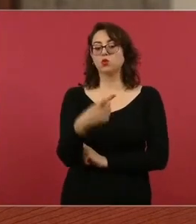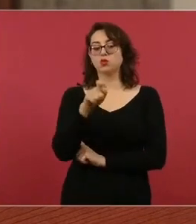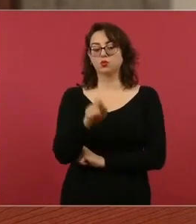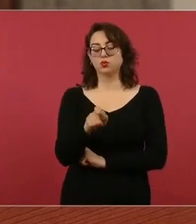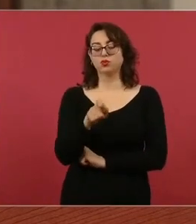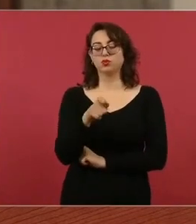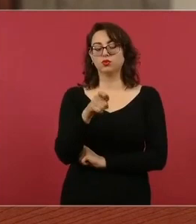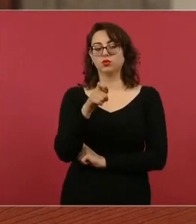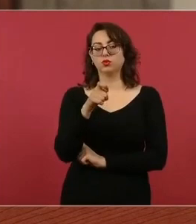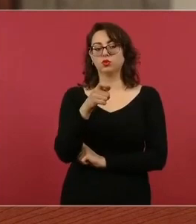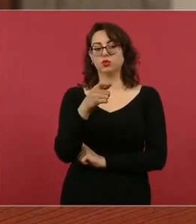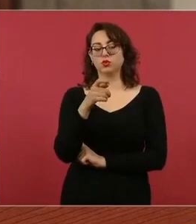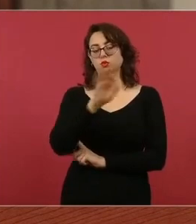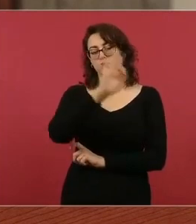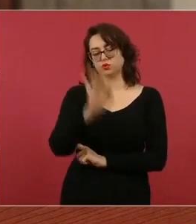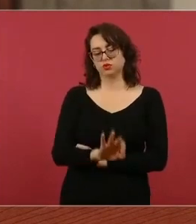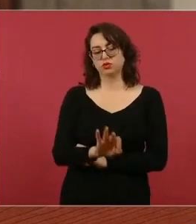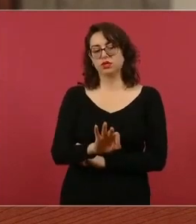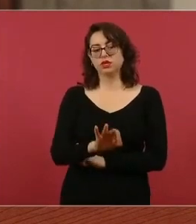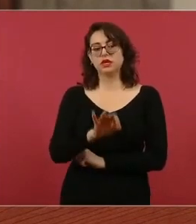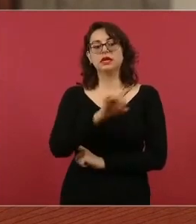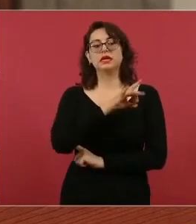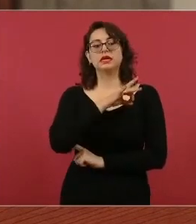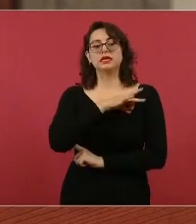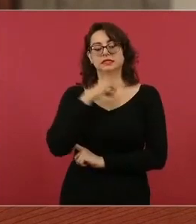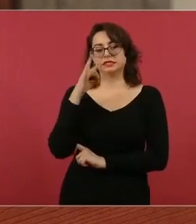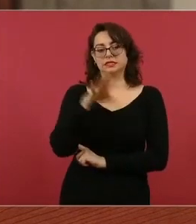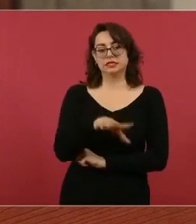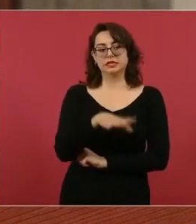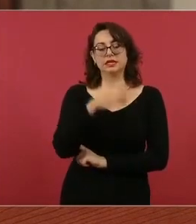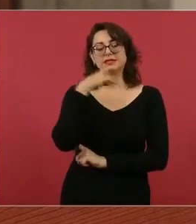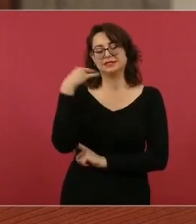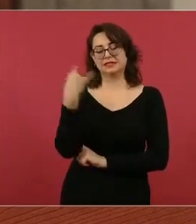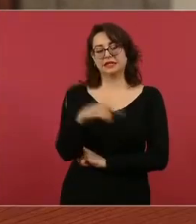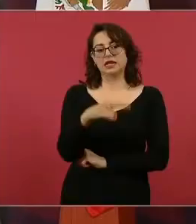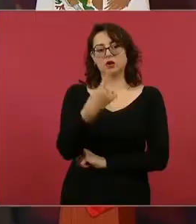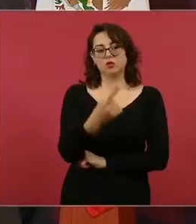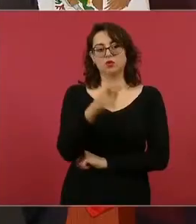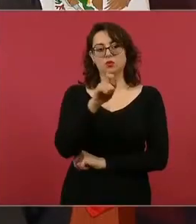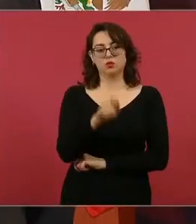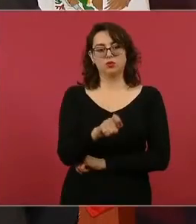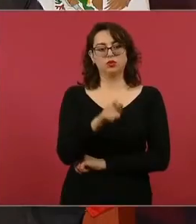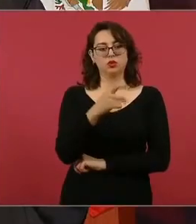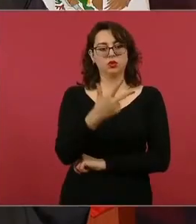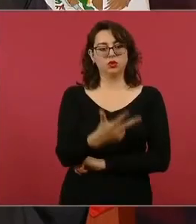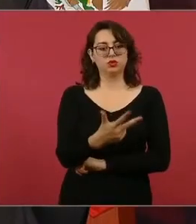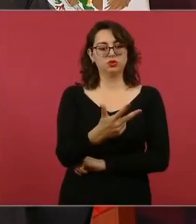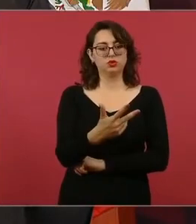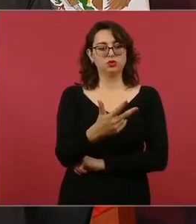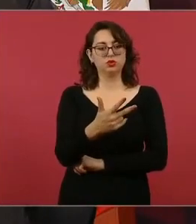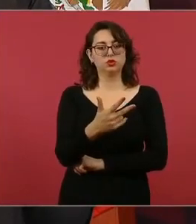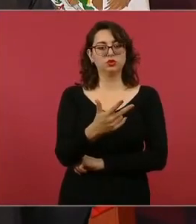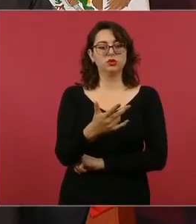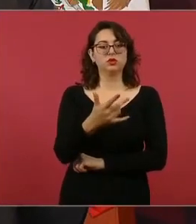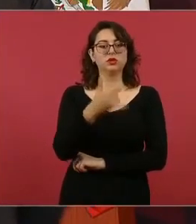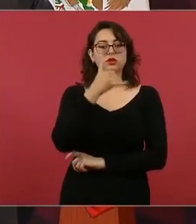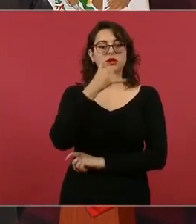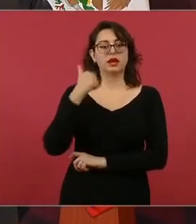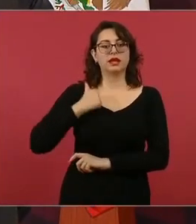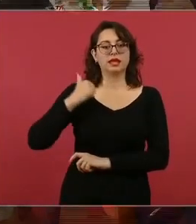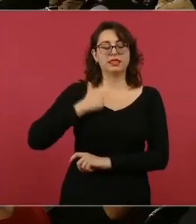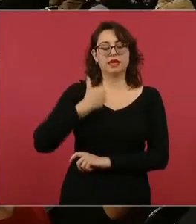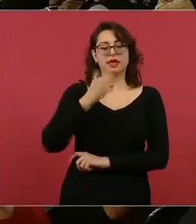Chile 0.8, Canadá 0.8, Italia